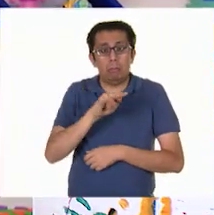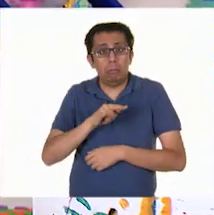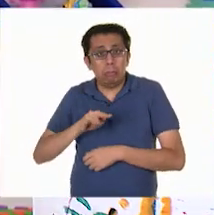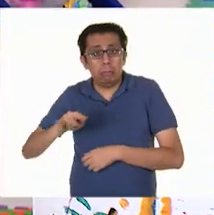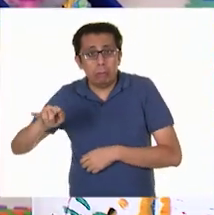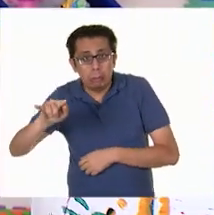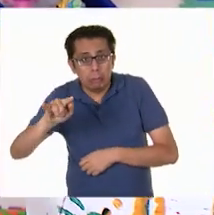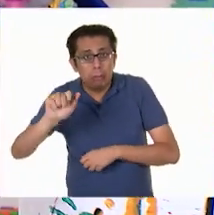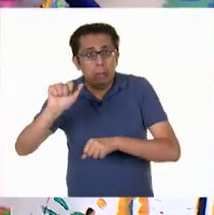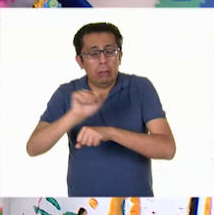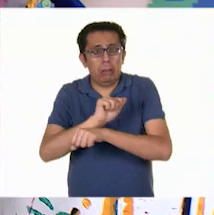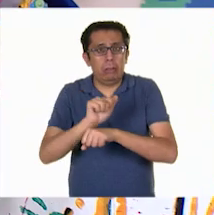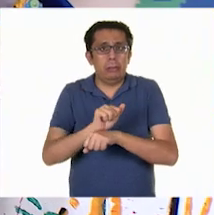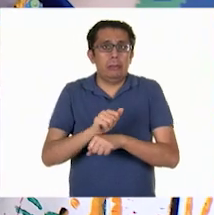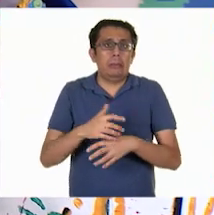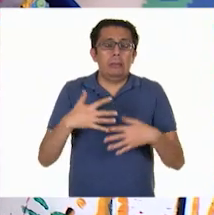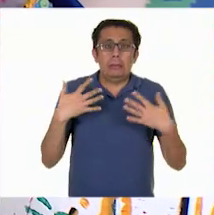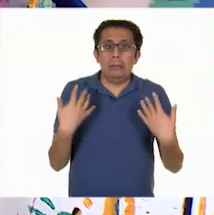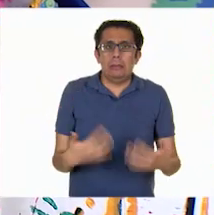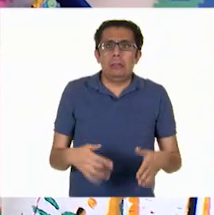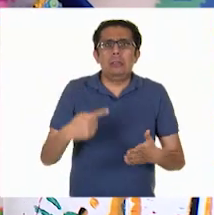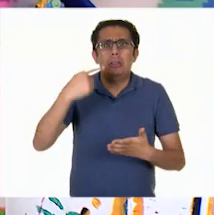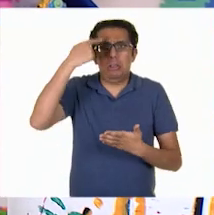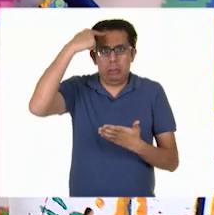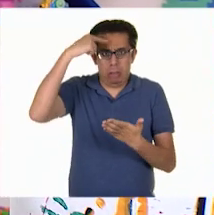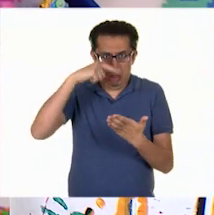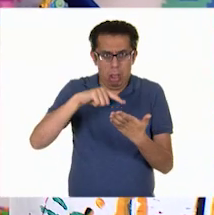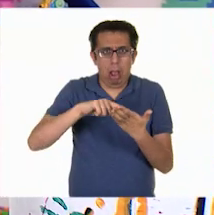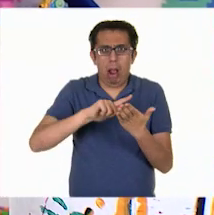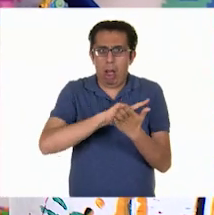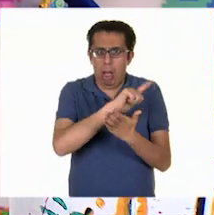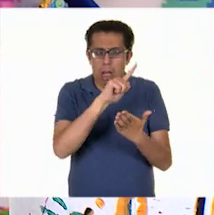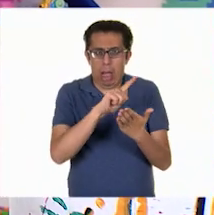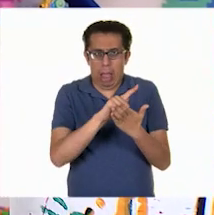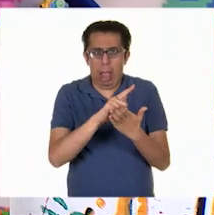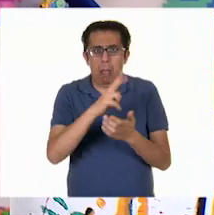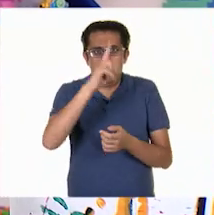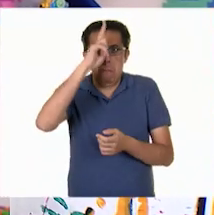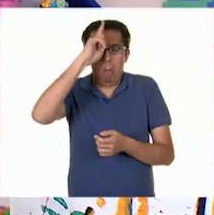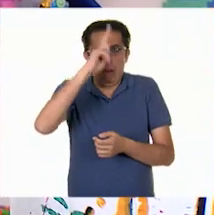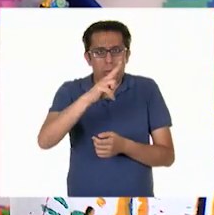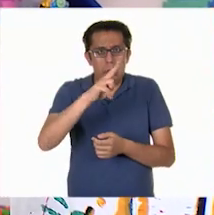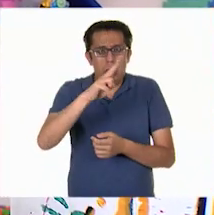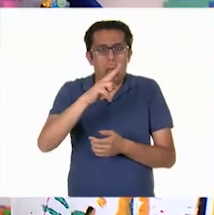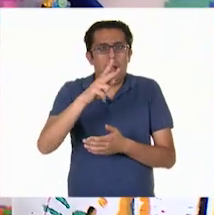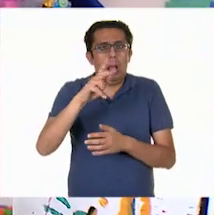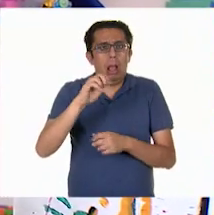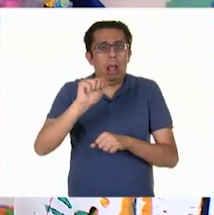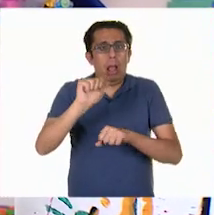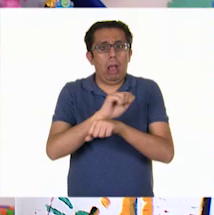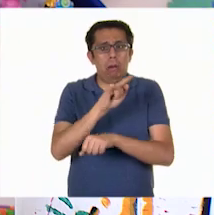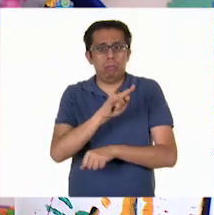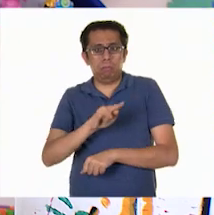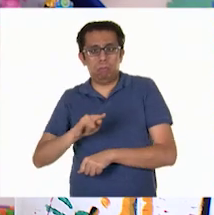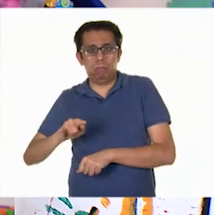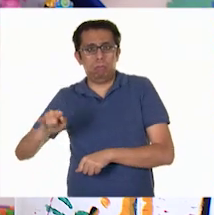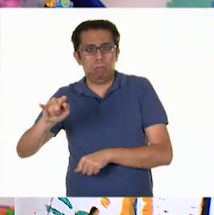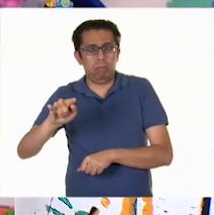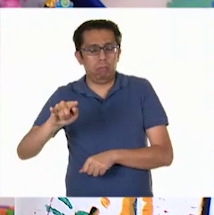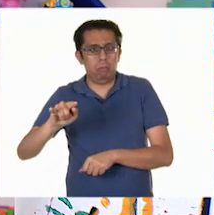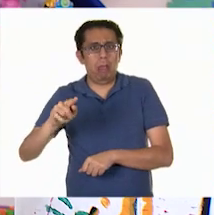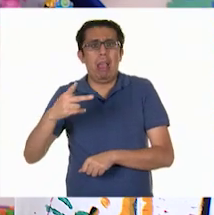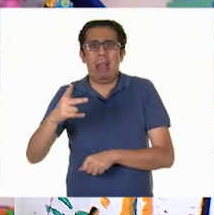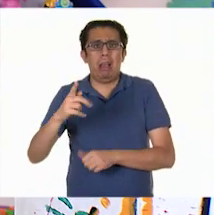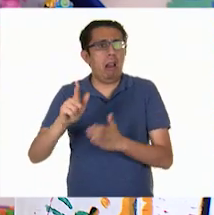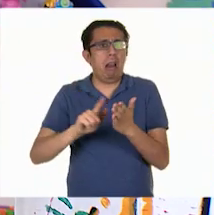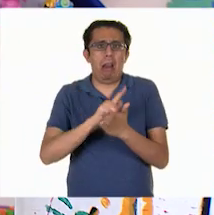banquetas, me parece que la ley lo prohíbe, que los autos se estacionen ahí, pero que las personas infringen la